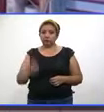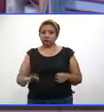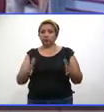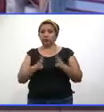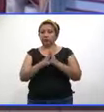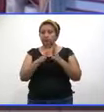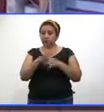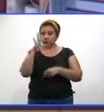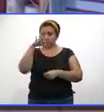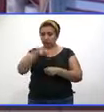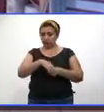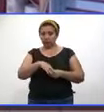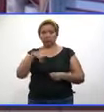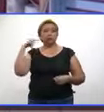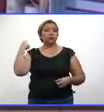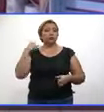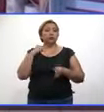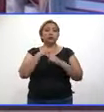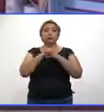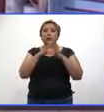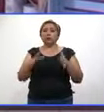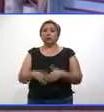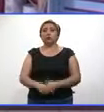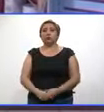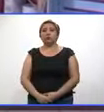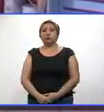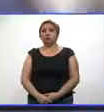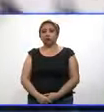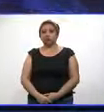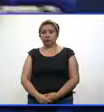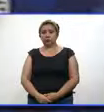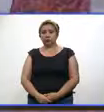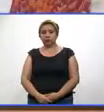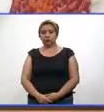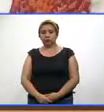padrón electoral. Mayra Vences, Tele Yucatán te informa.